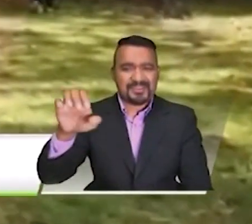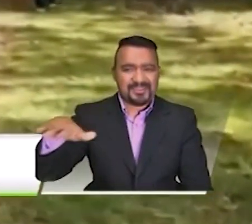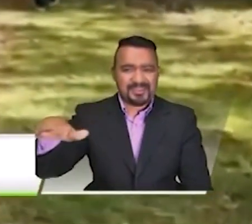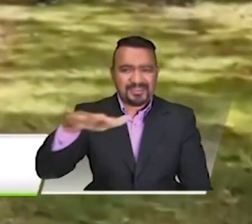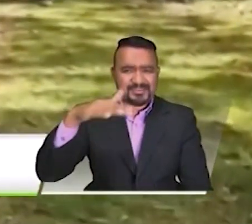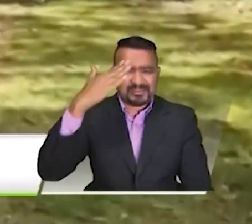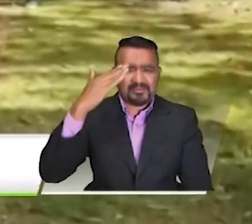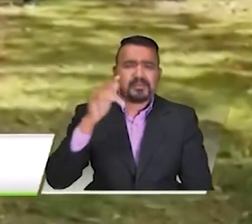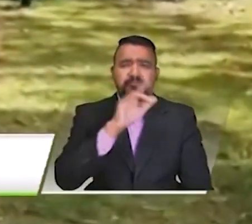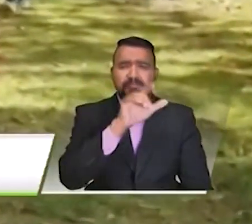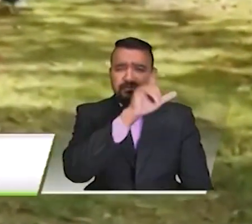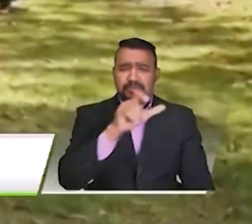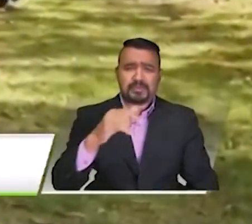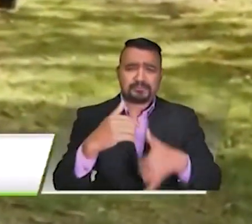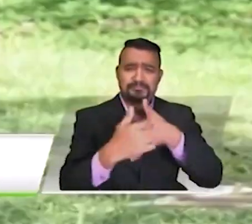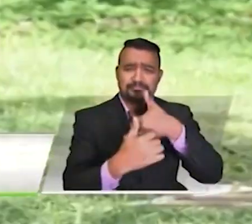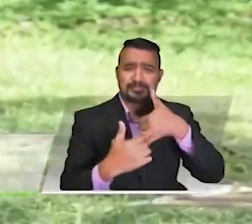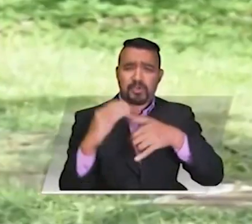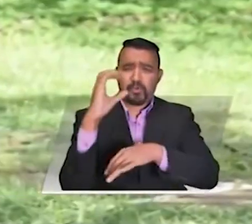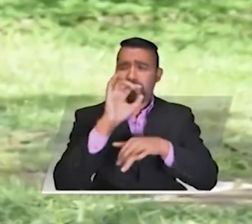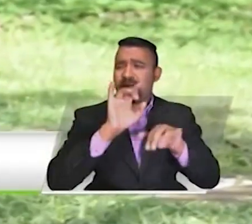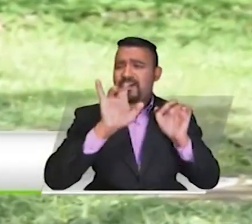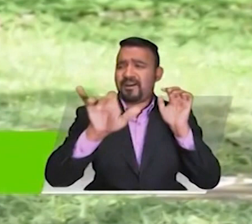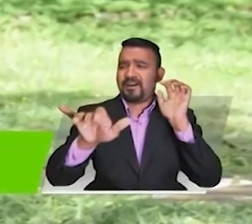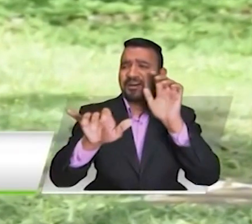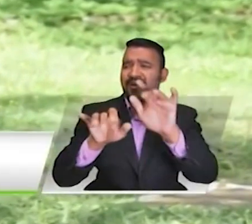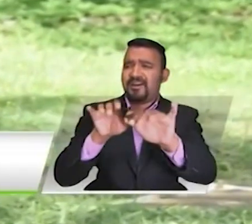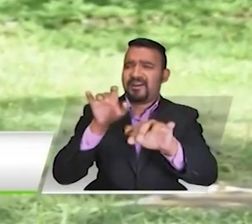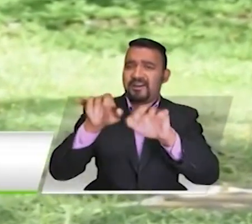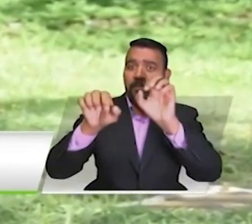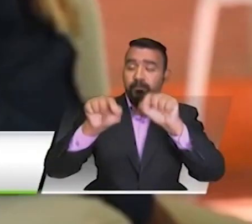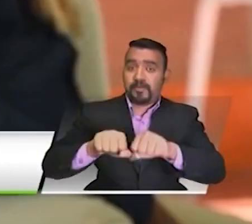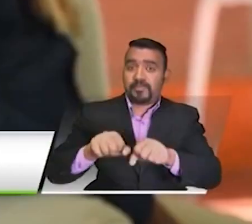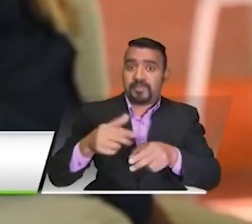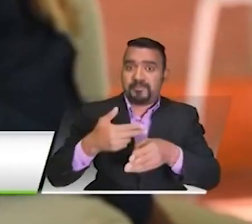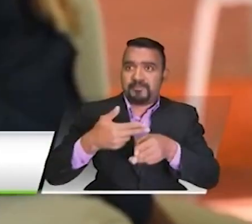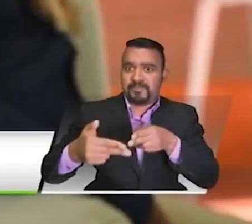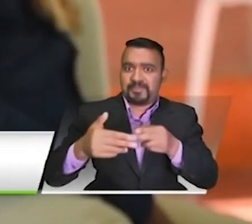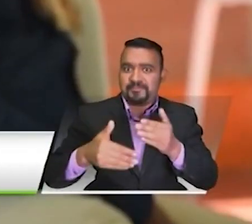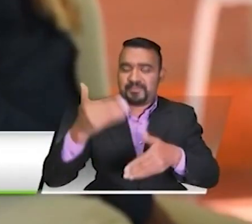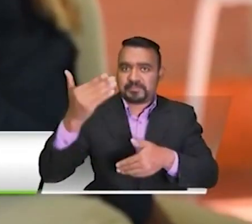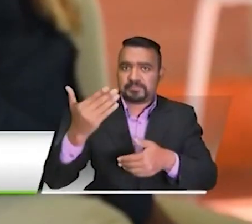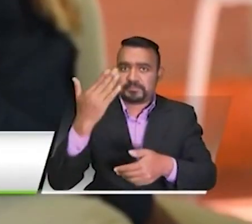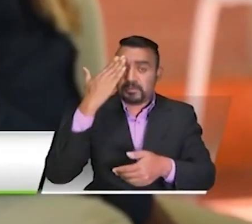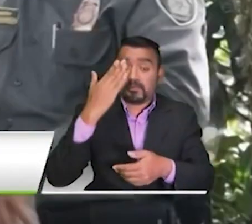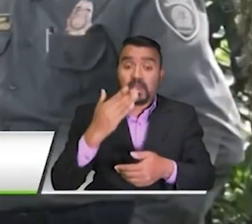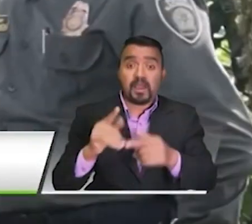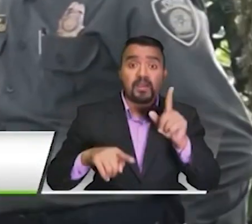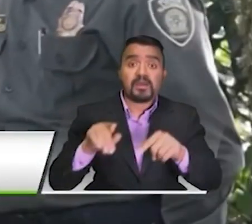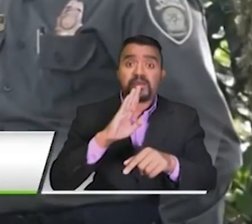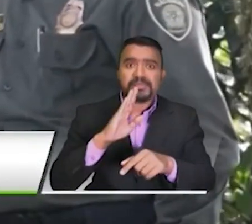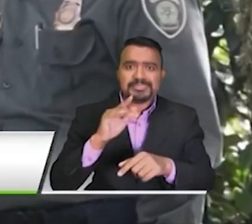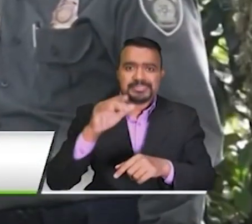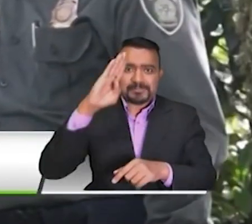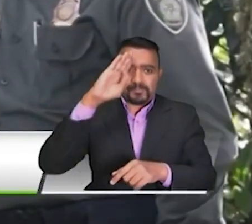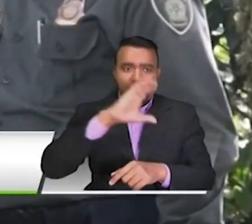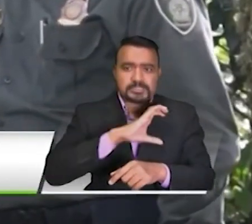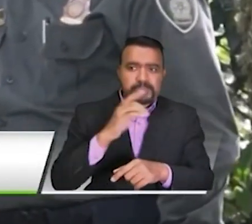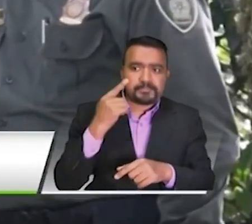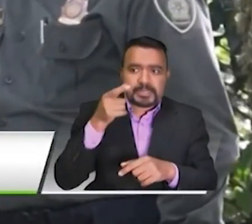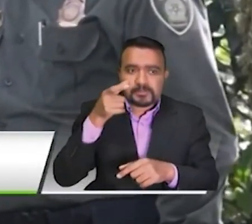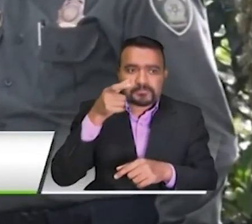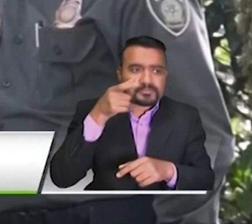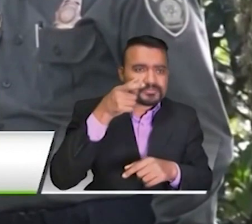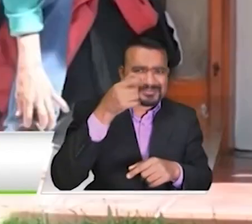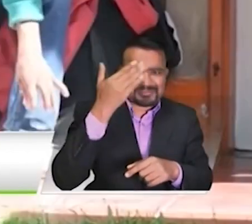distintas regiones del país, por lo que el cumplimiento del plan cosecha se convierte en el principal reto de las autoridades, pues se deben realizar